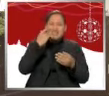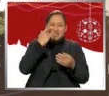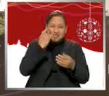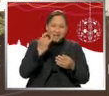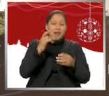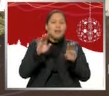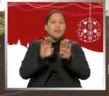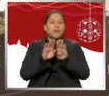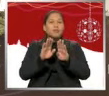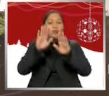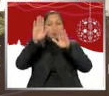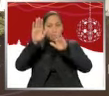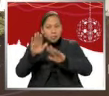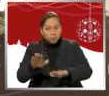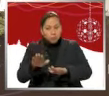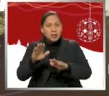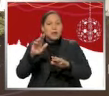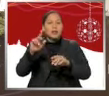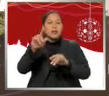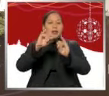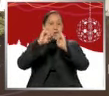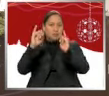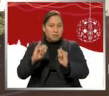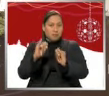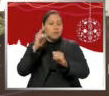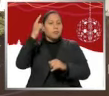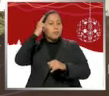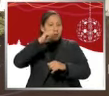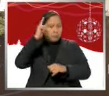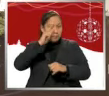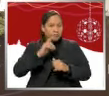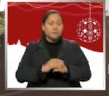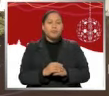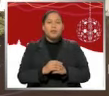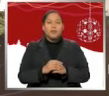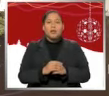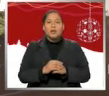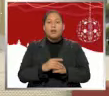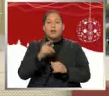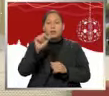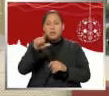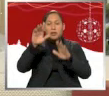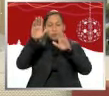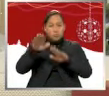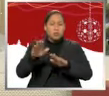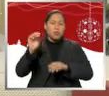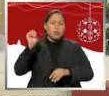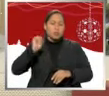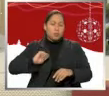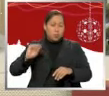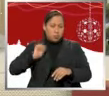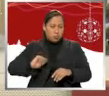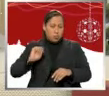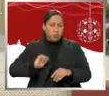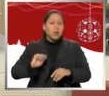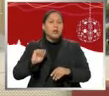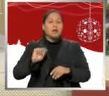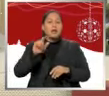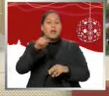ahí acerca de la veneración de la Virgen de Guadalupe. Bueno, es un culto muy antiguo, es un culto que